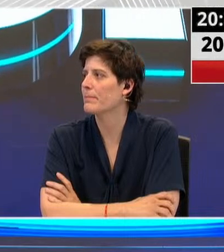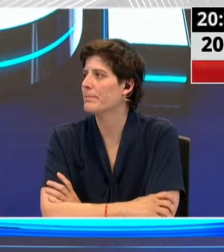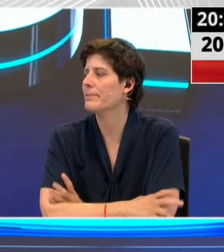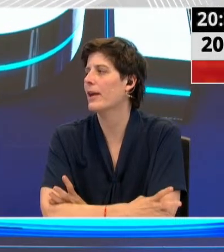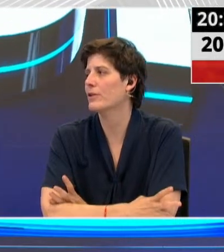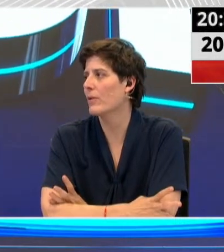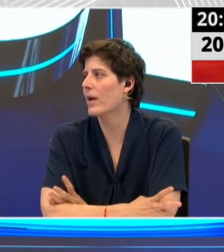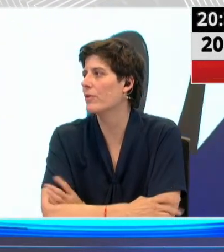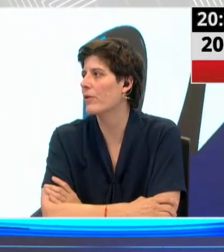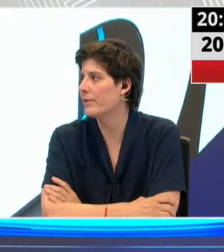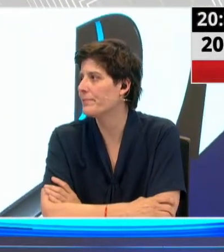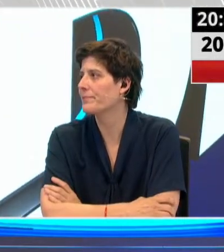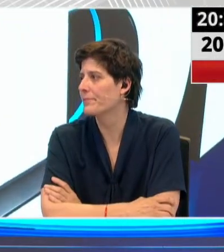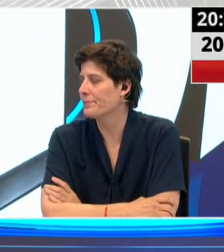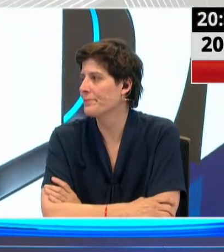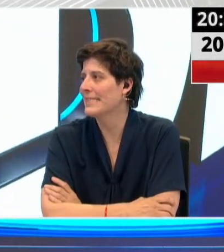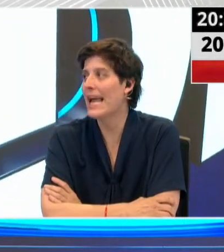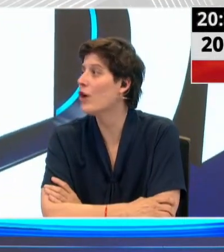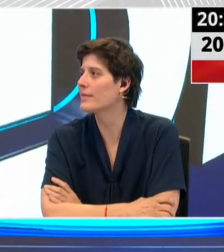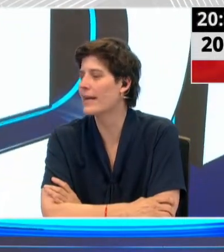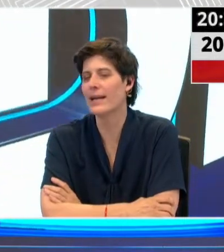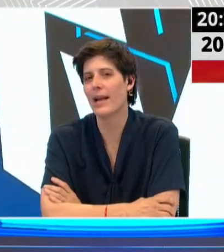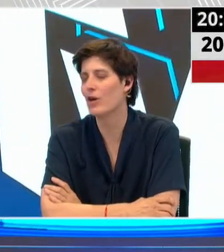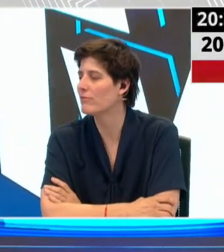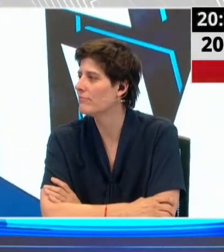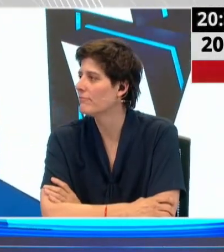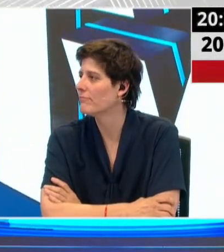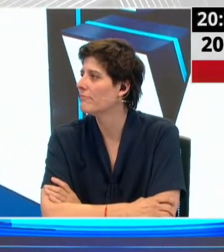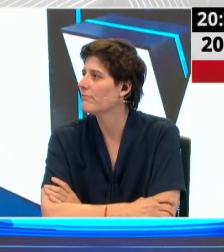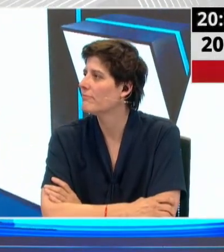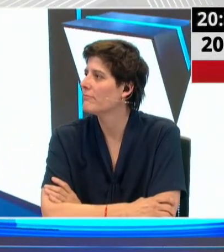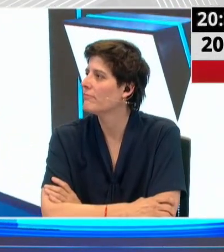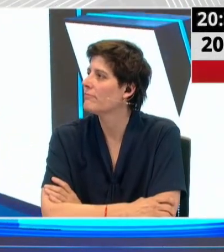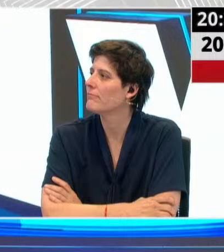primarias, pero que no sea obligatorio. Quitarles la obligatoriedad. Sacarle la O.